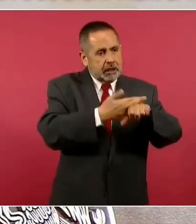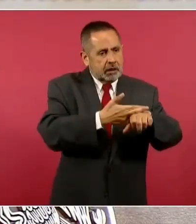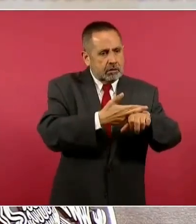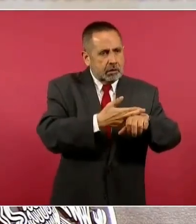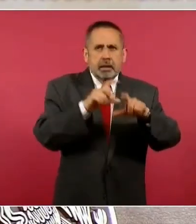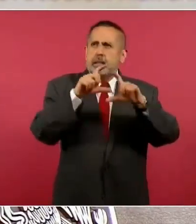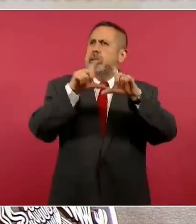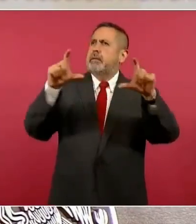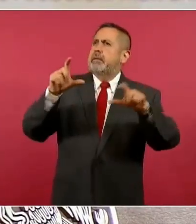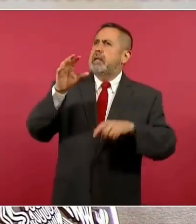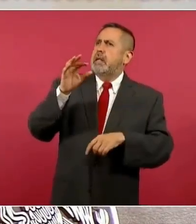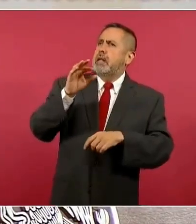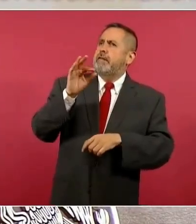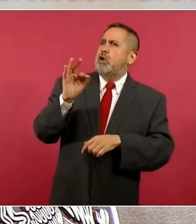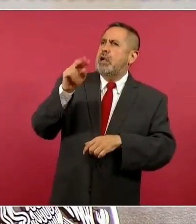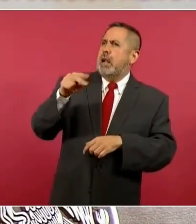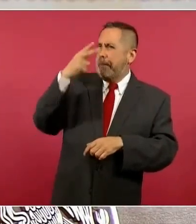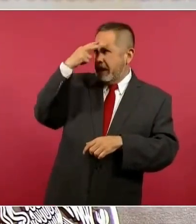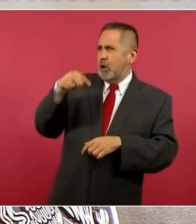de México.